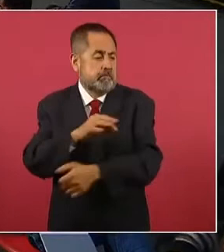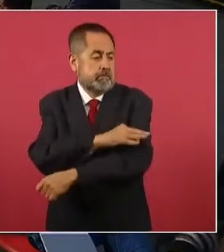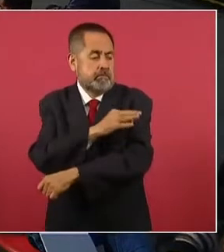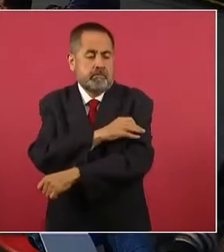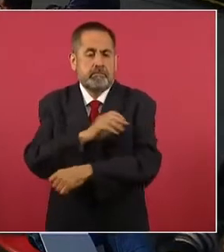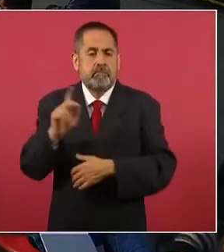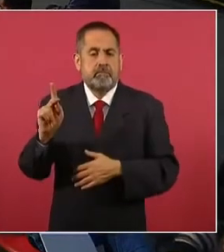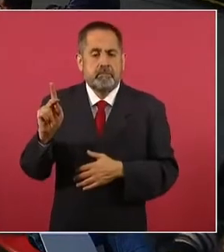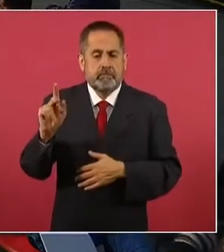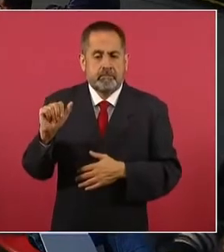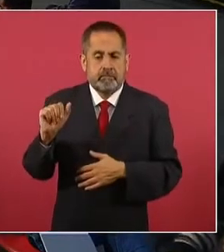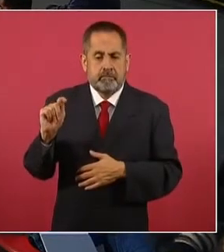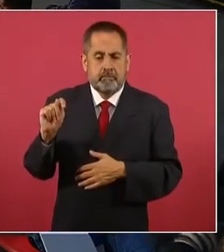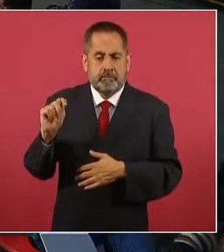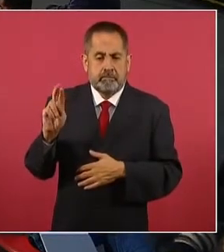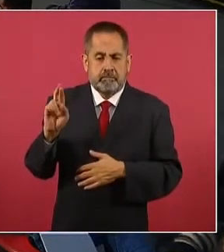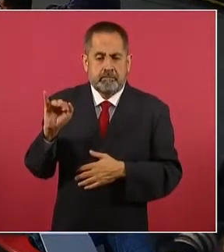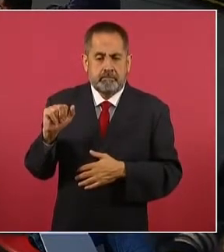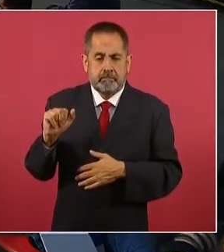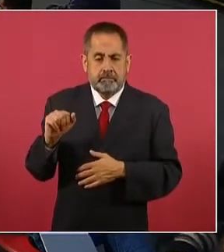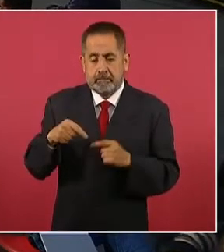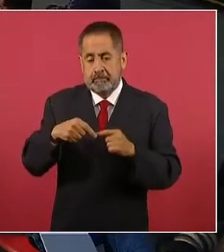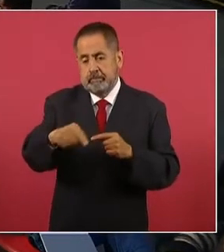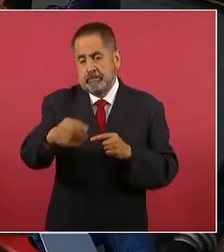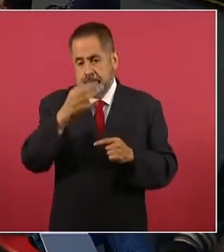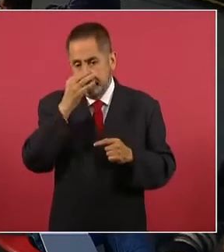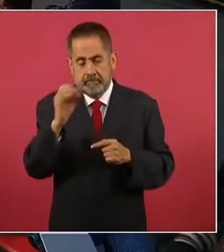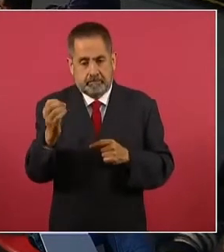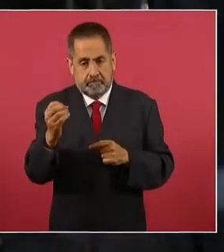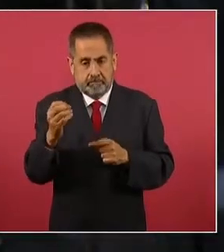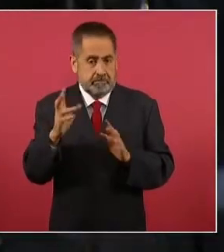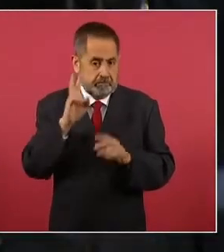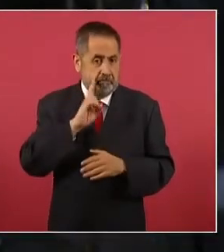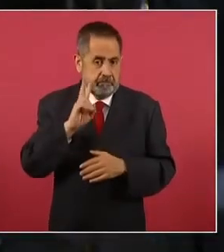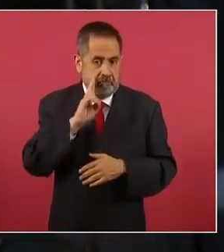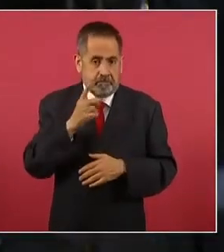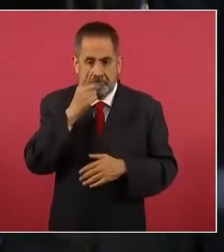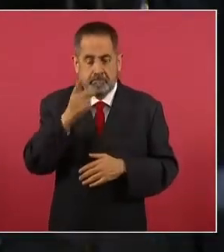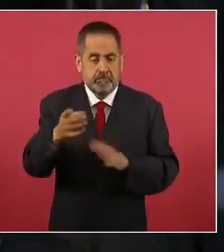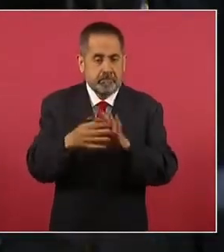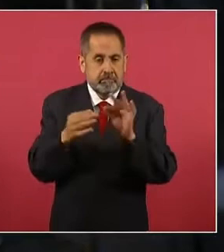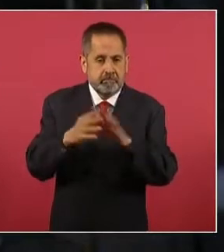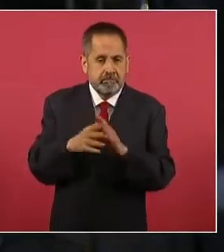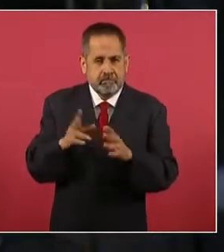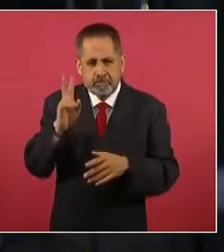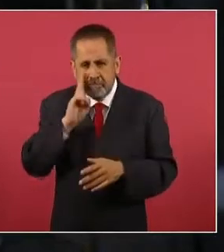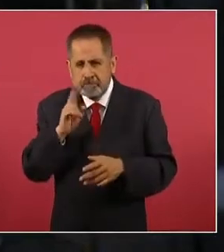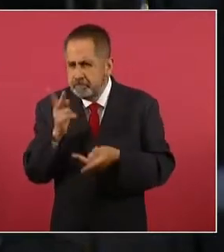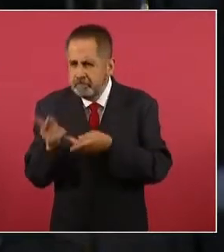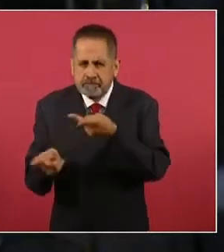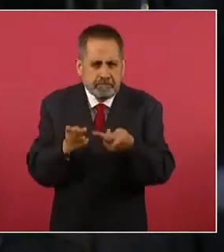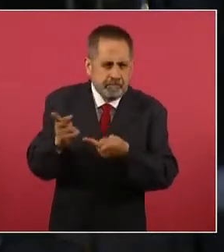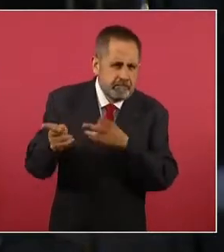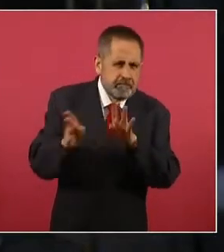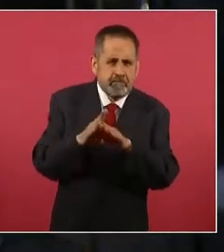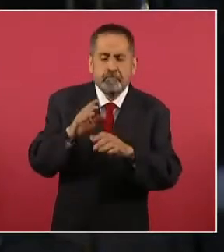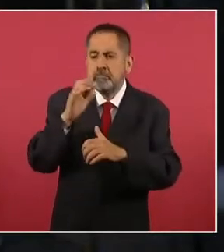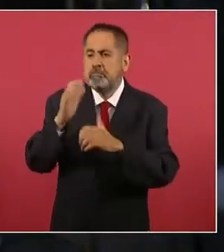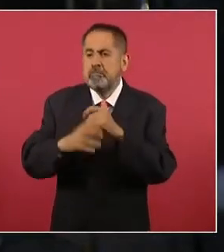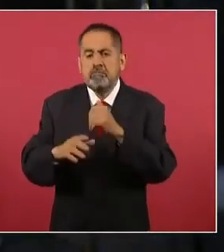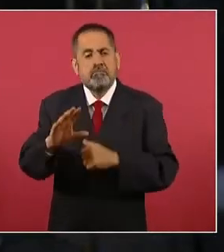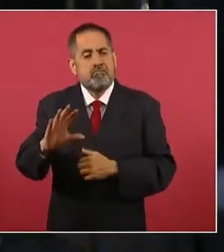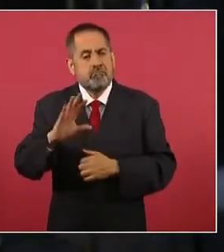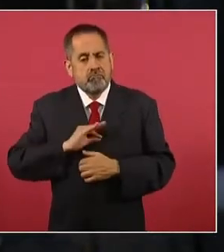patria. Estamos por llegar ya a octubre, que es cuando le decimos nosotros un chacaleo. Después de la conferencia matutina